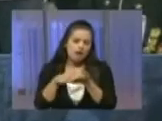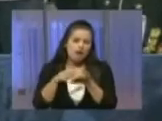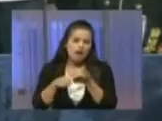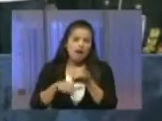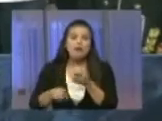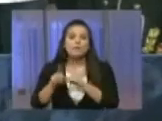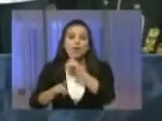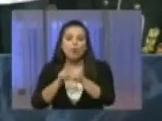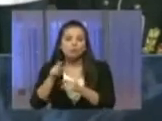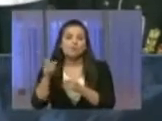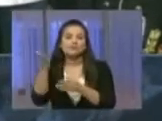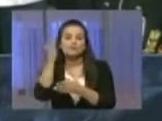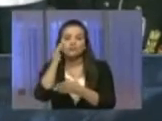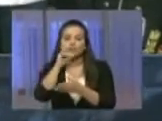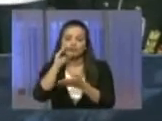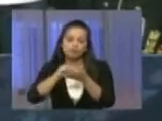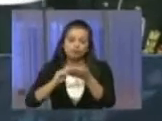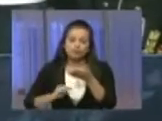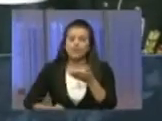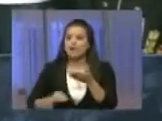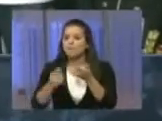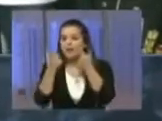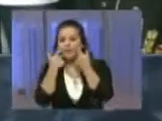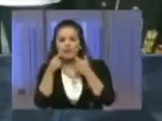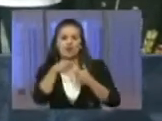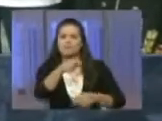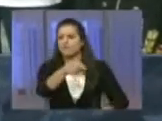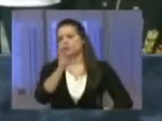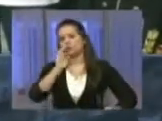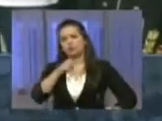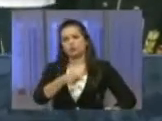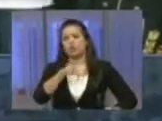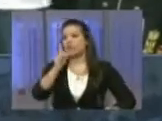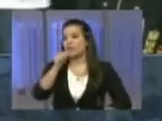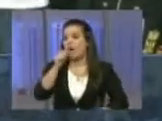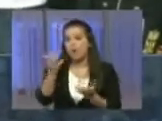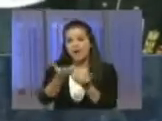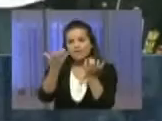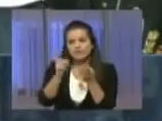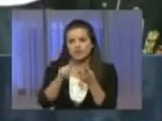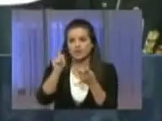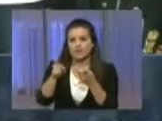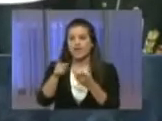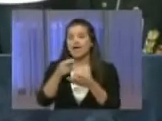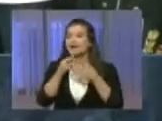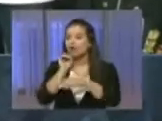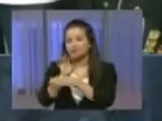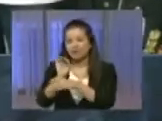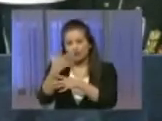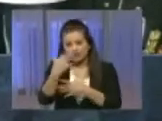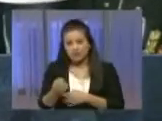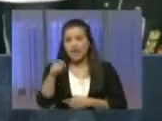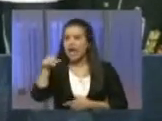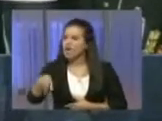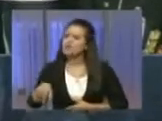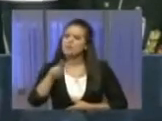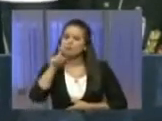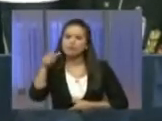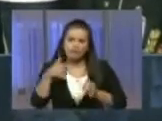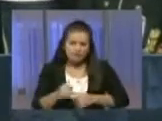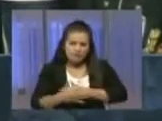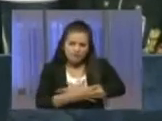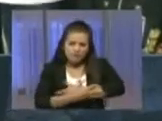mira la el aseo en la casa se tiene que hervir el agua Tienes que darle aquí hay la lactancia materna se